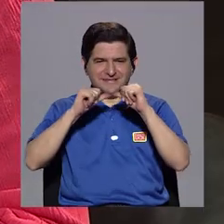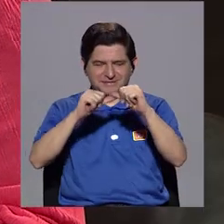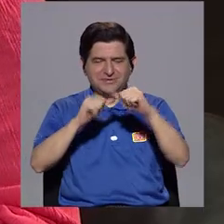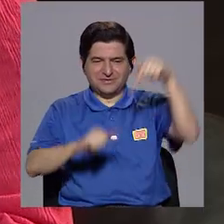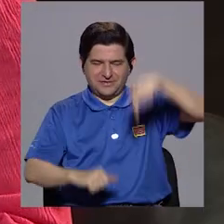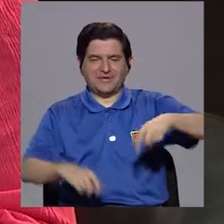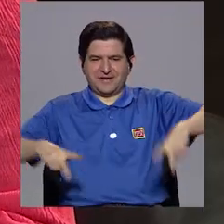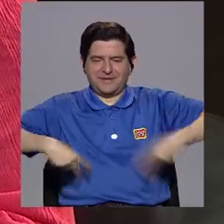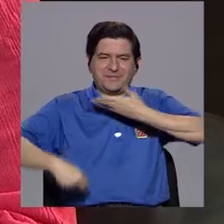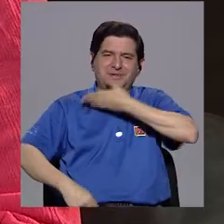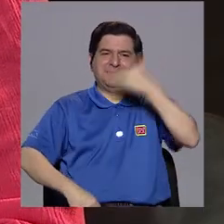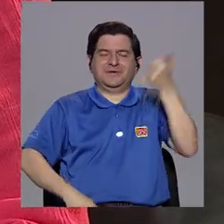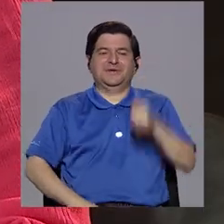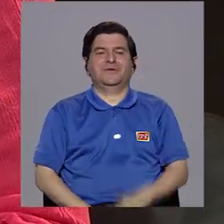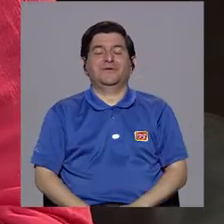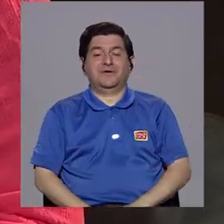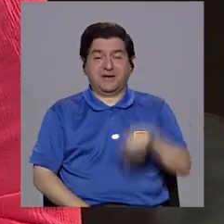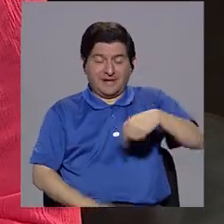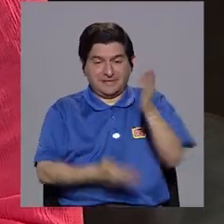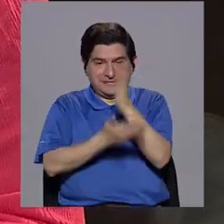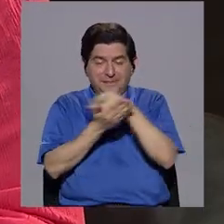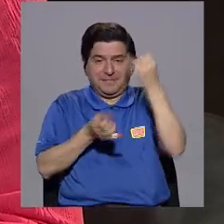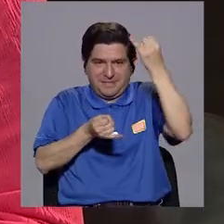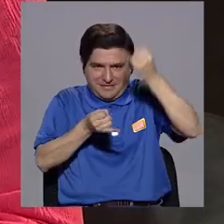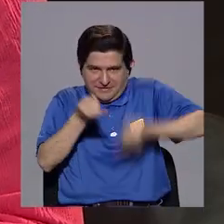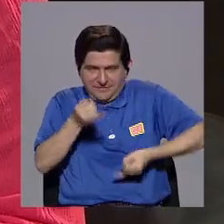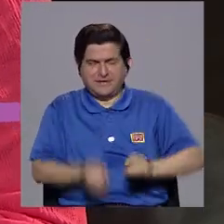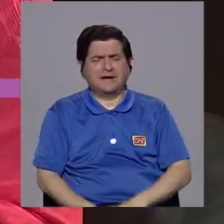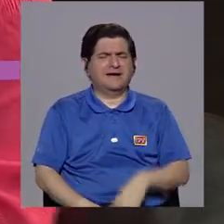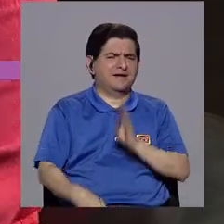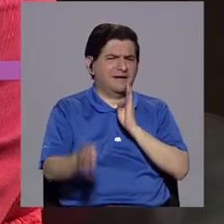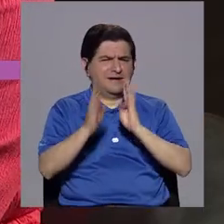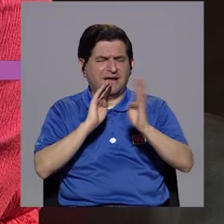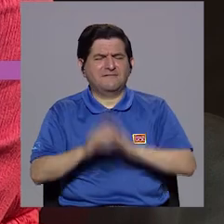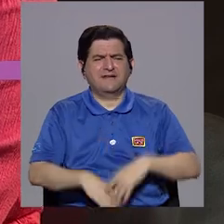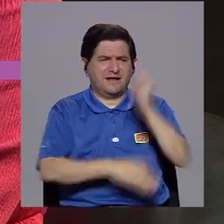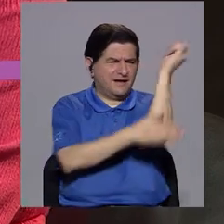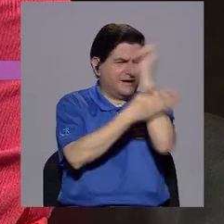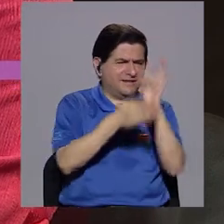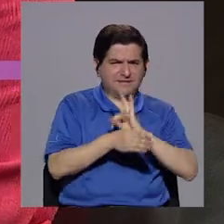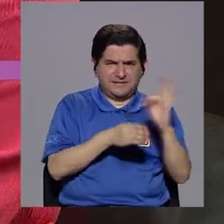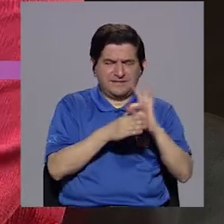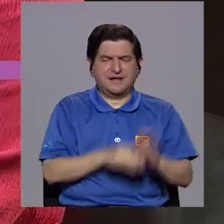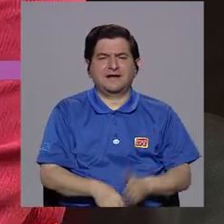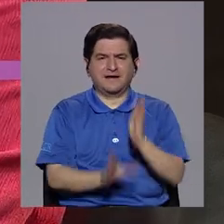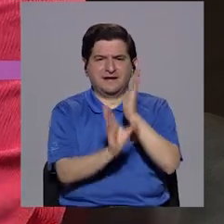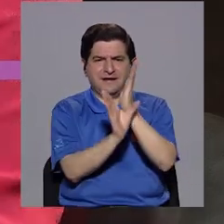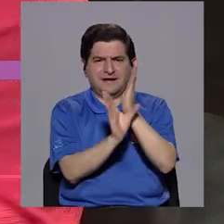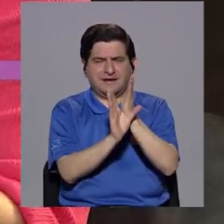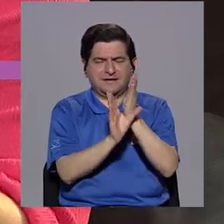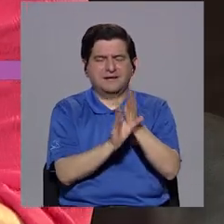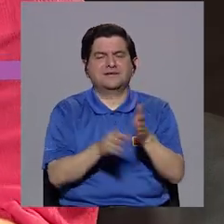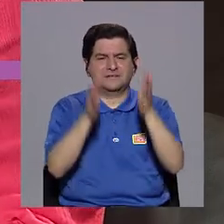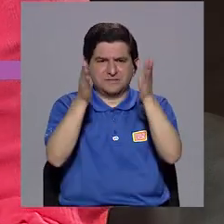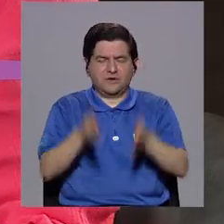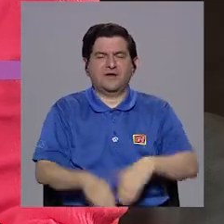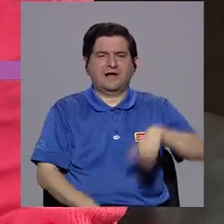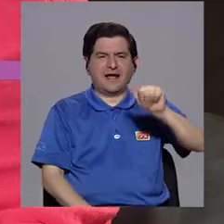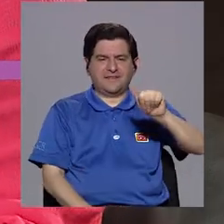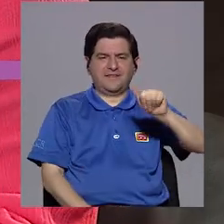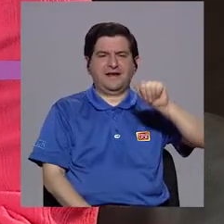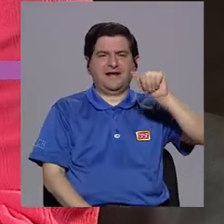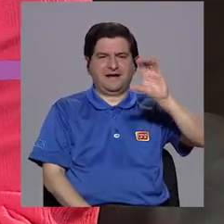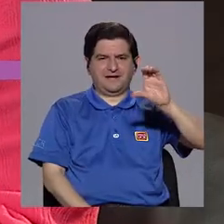Gracias por continuar con nosotros en Vivir Mejor. Este es nuestro último segmento y estamos hablando de la arteterapia con la psicóloga clínica Andrea